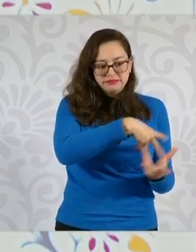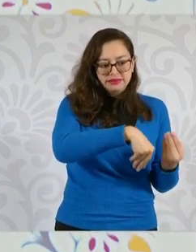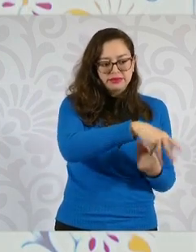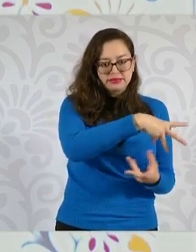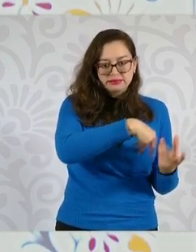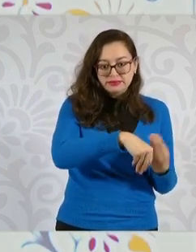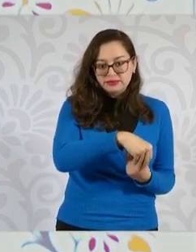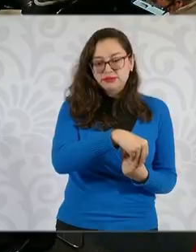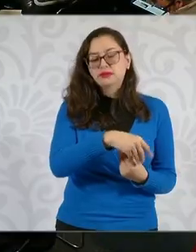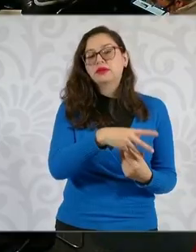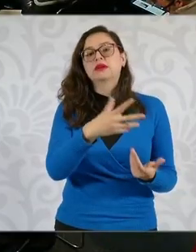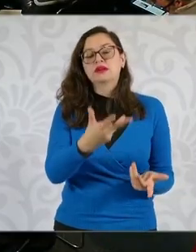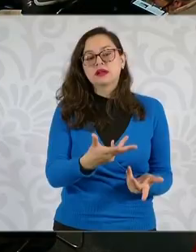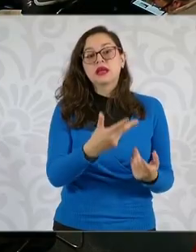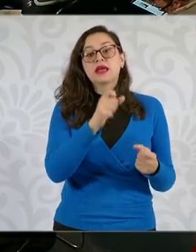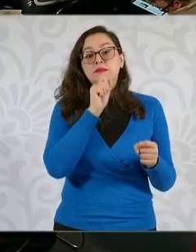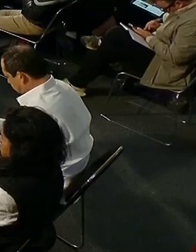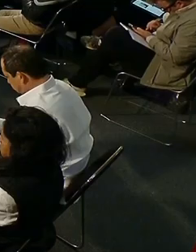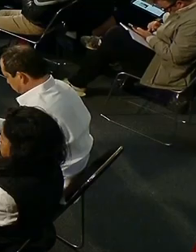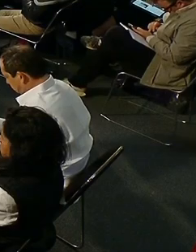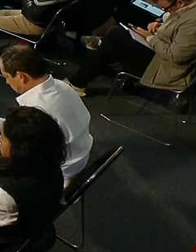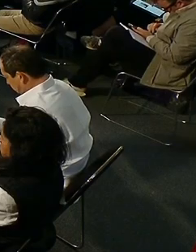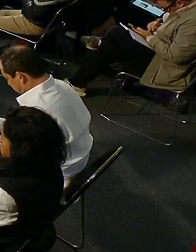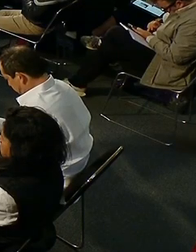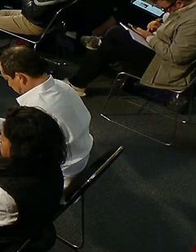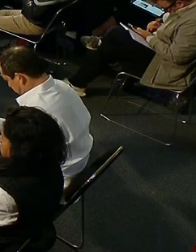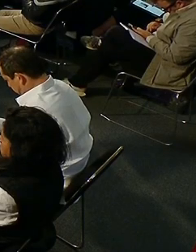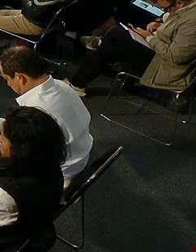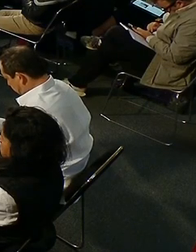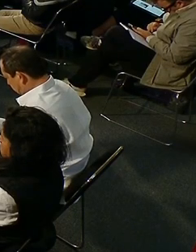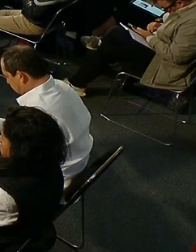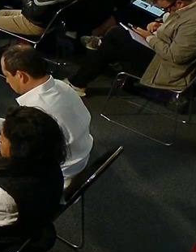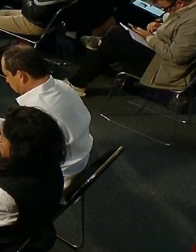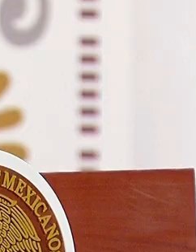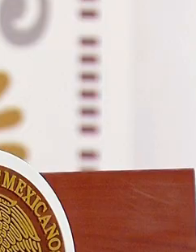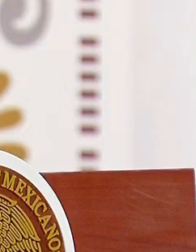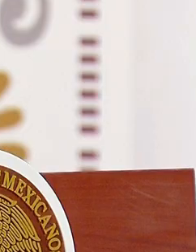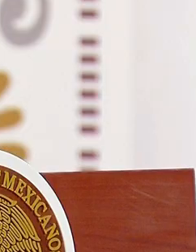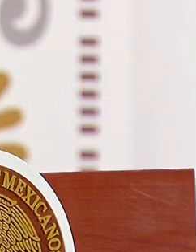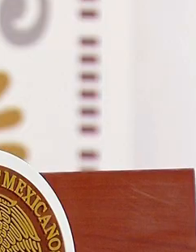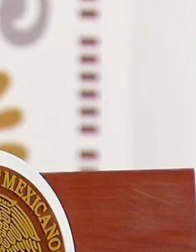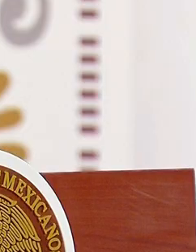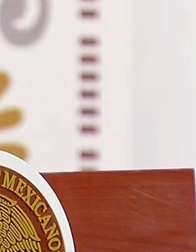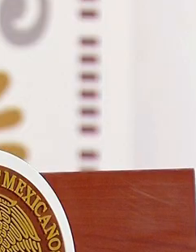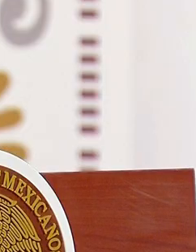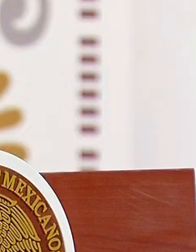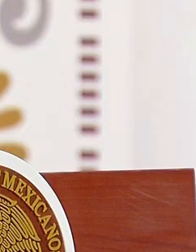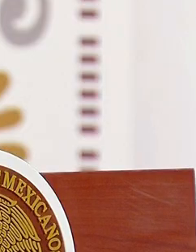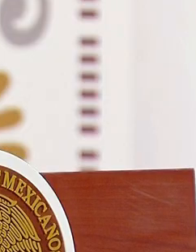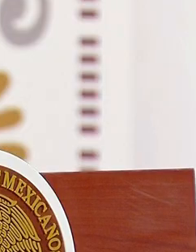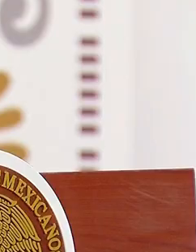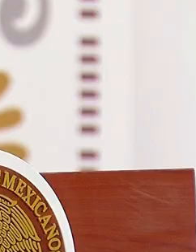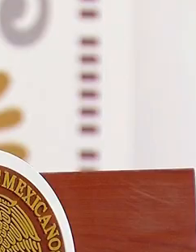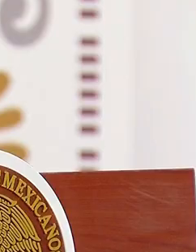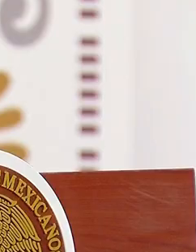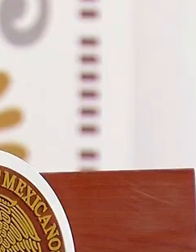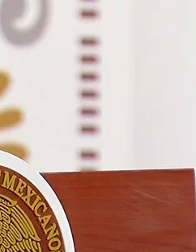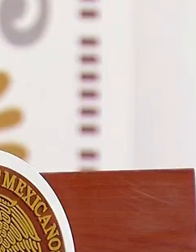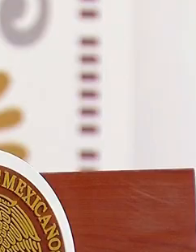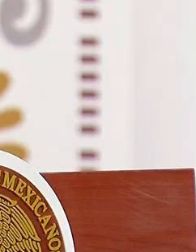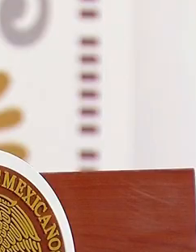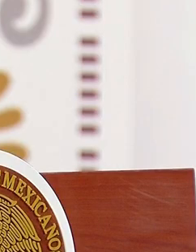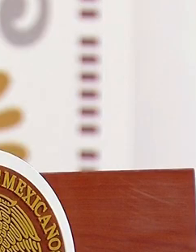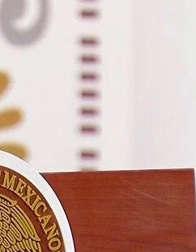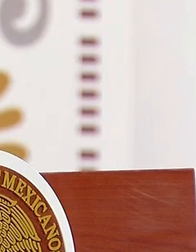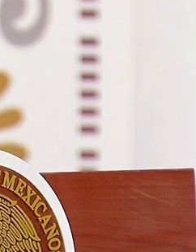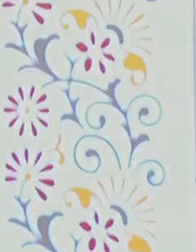inorgánica otra de residuos de la construcción e incluso otra que permita usar